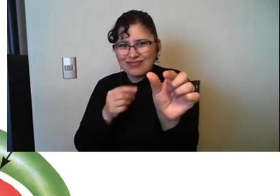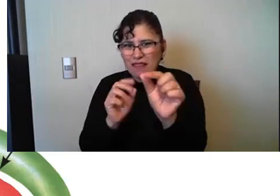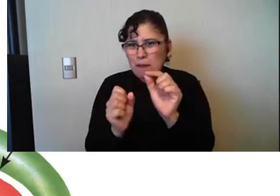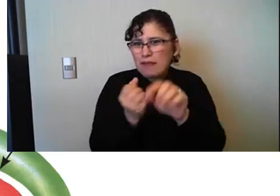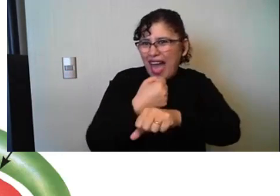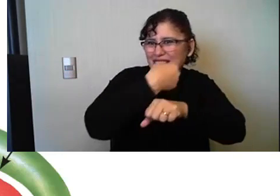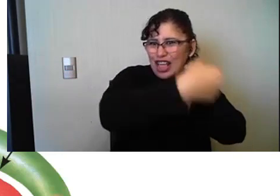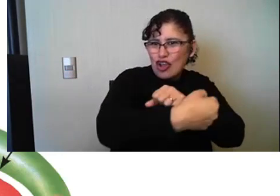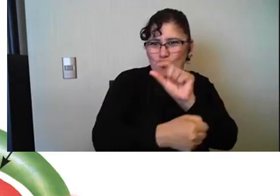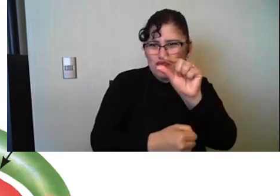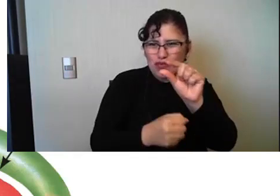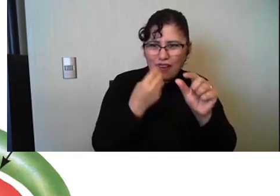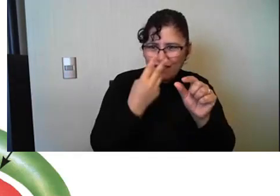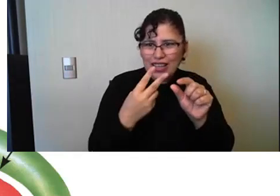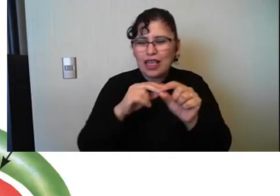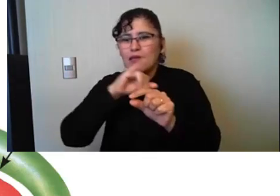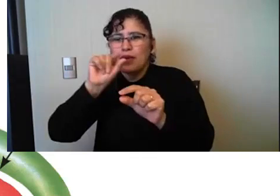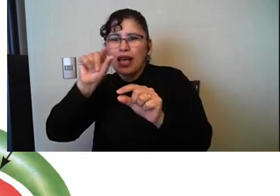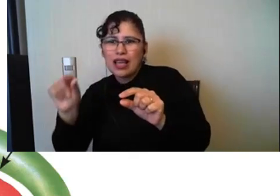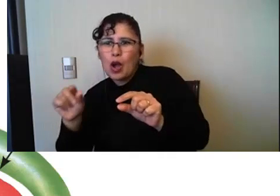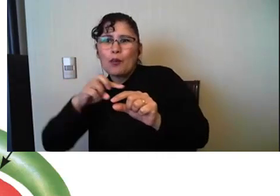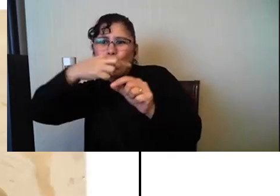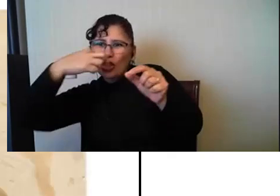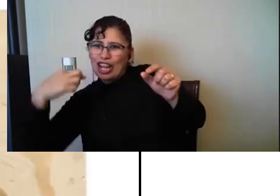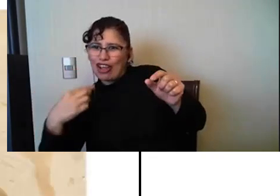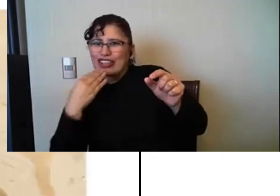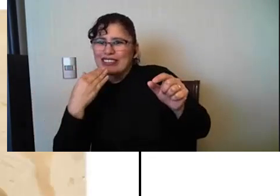anterior y toma un pedazo en la parte posterior.